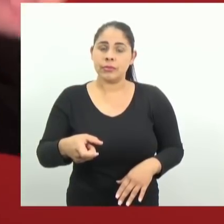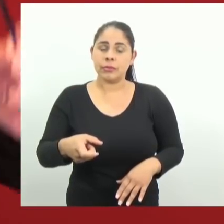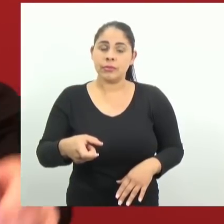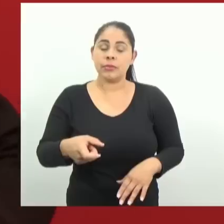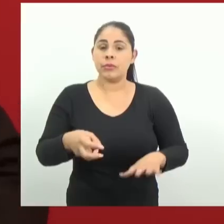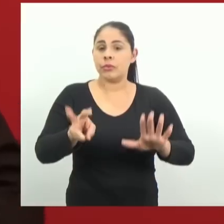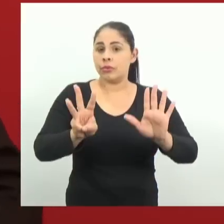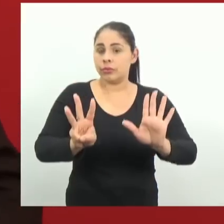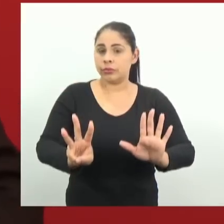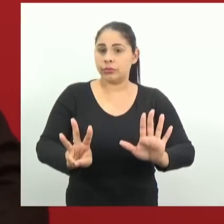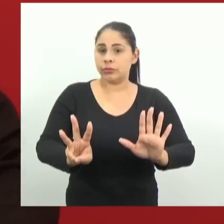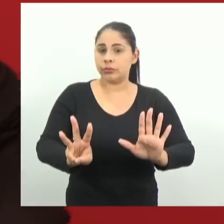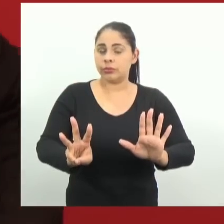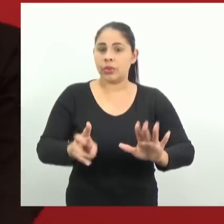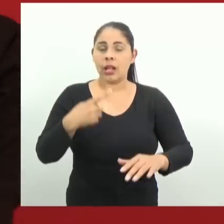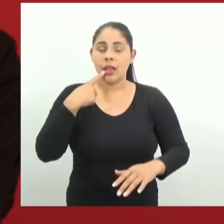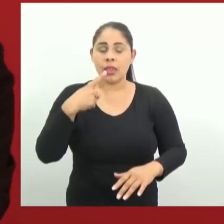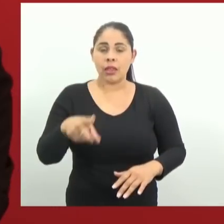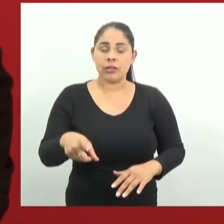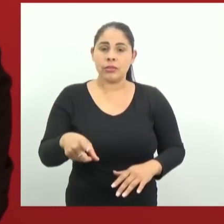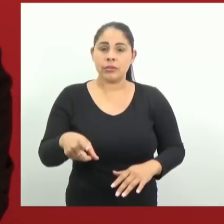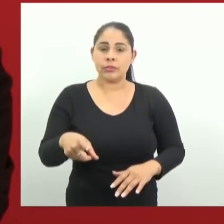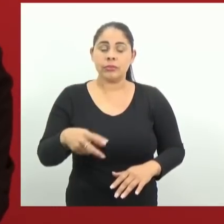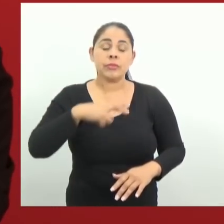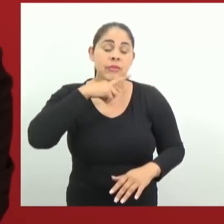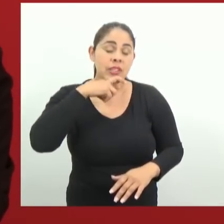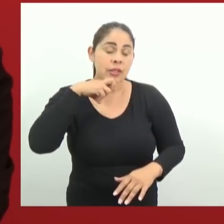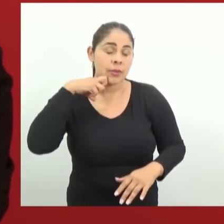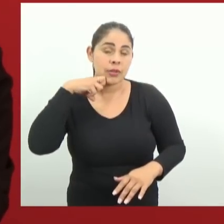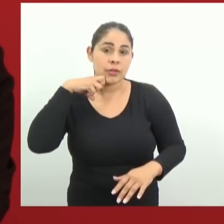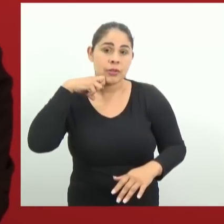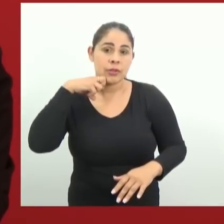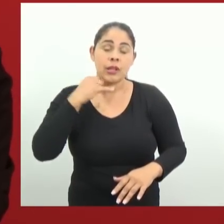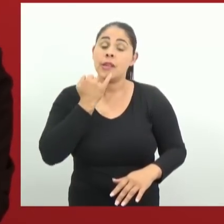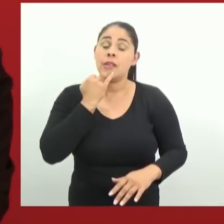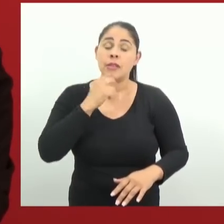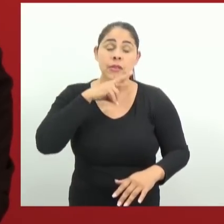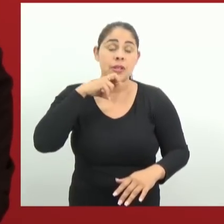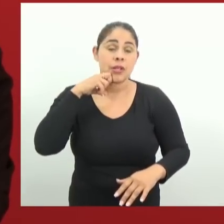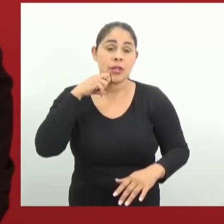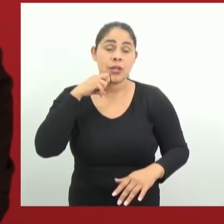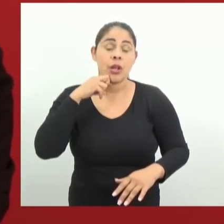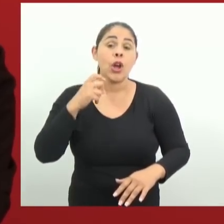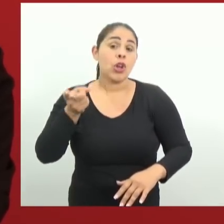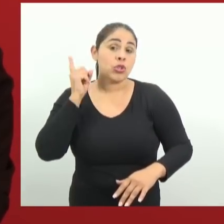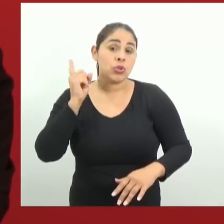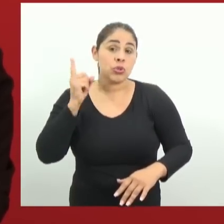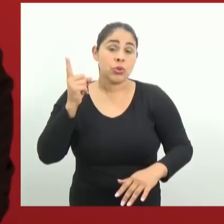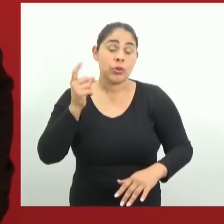8. Dice en hebreo, solo cerca de mí habrá fruto para